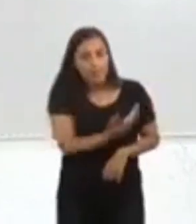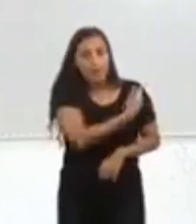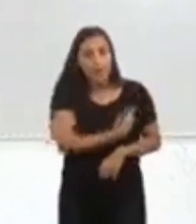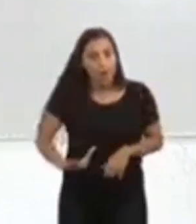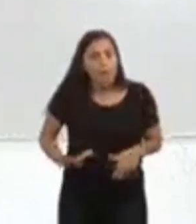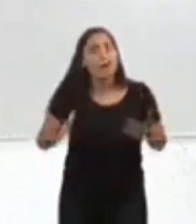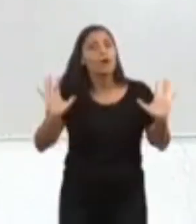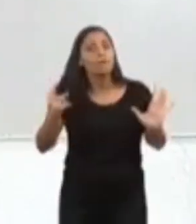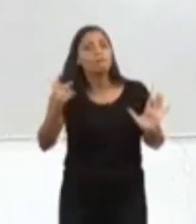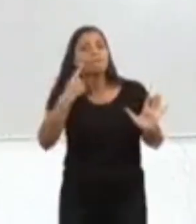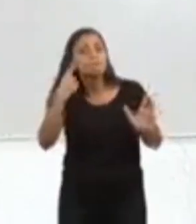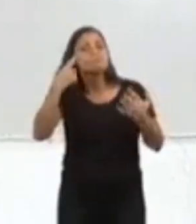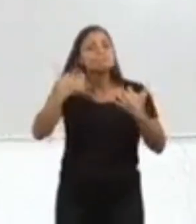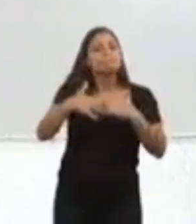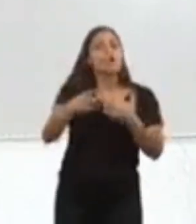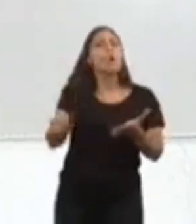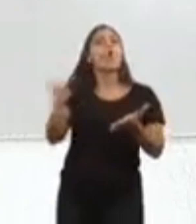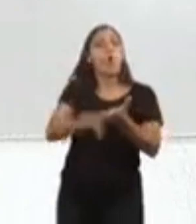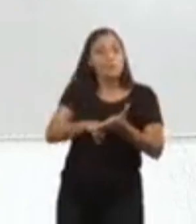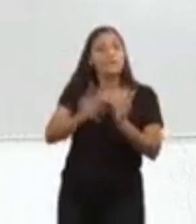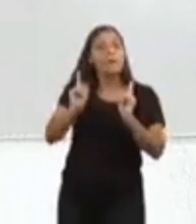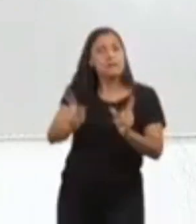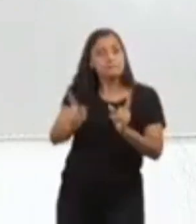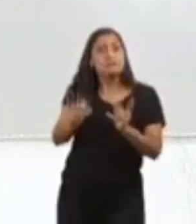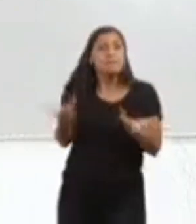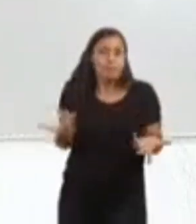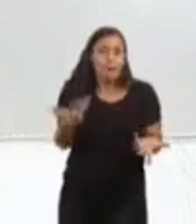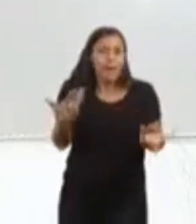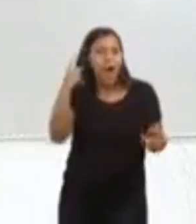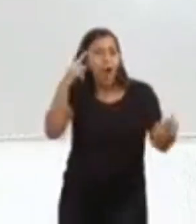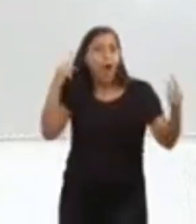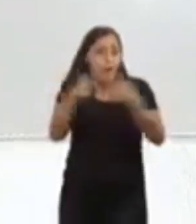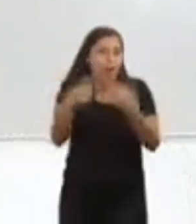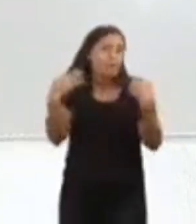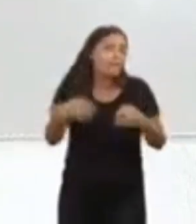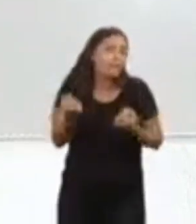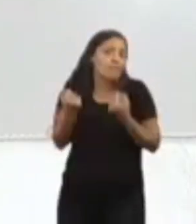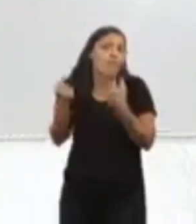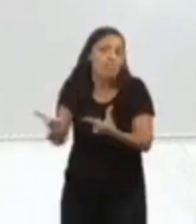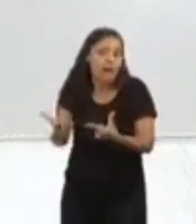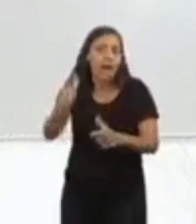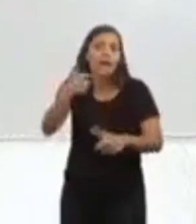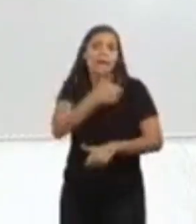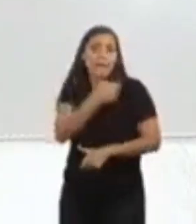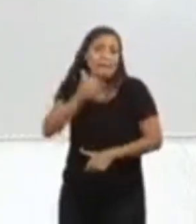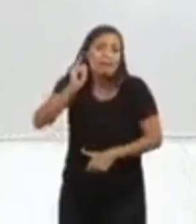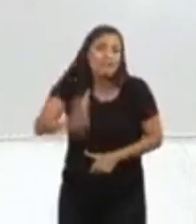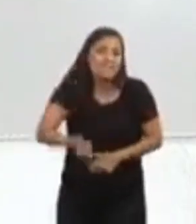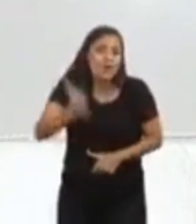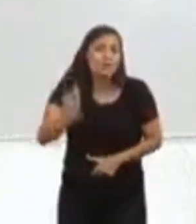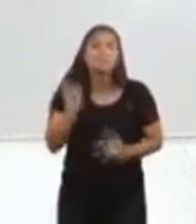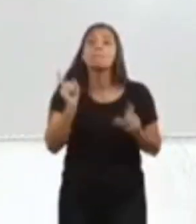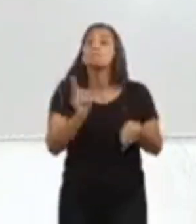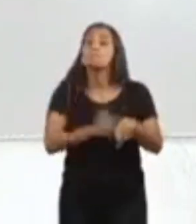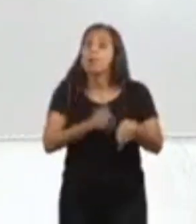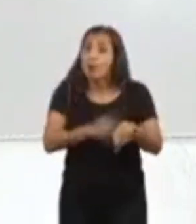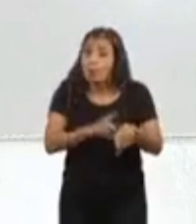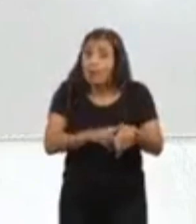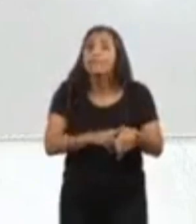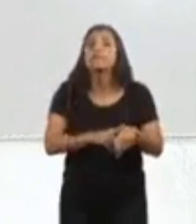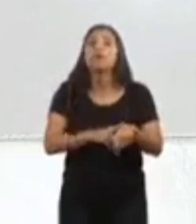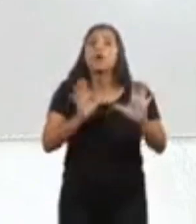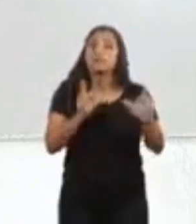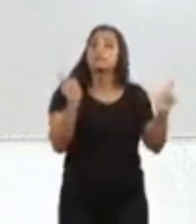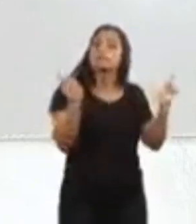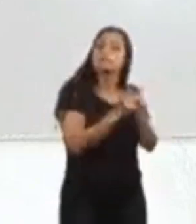revea esta estrategia y la medicación al mismo tiempo de manera paralela en la que se van